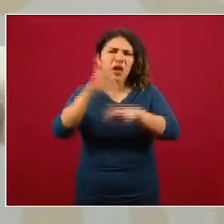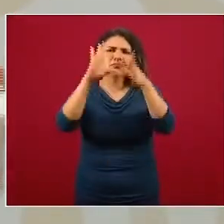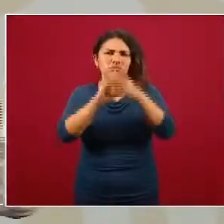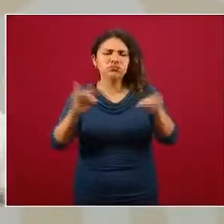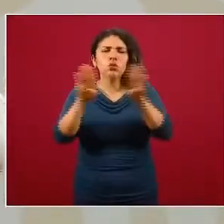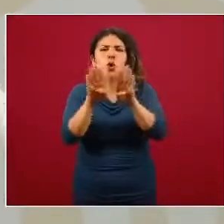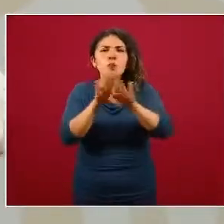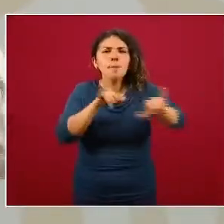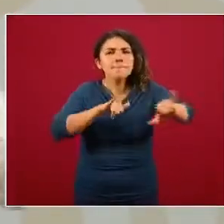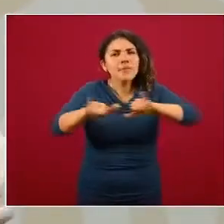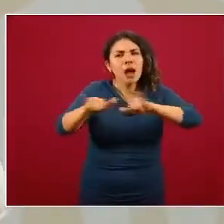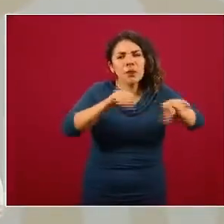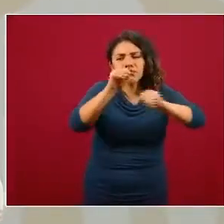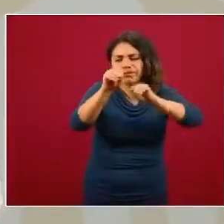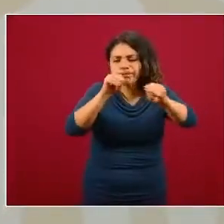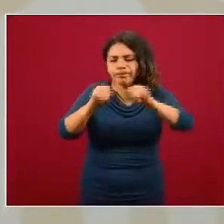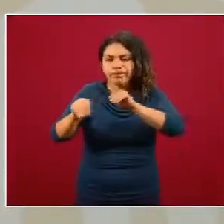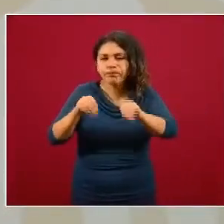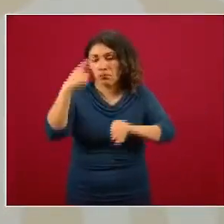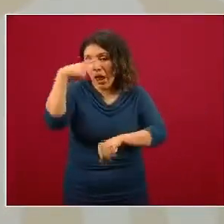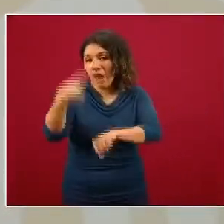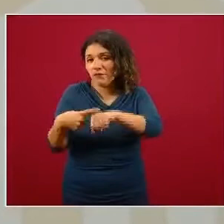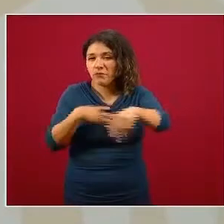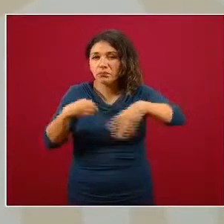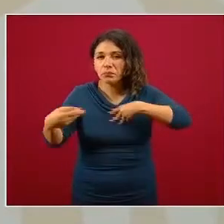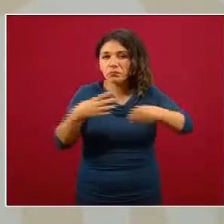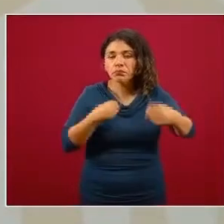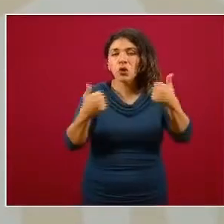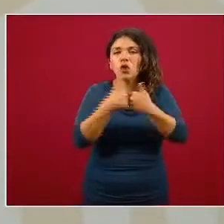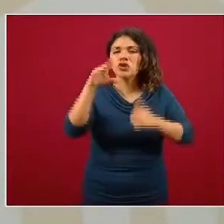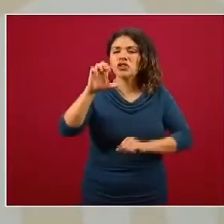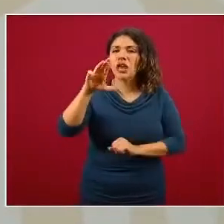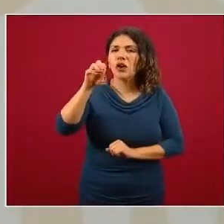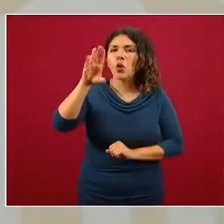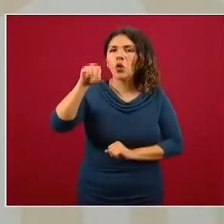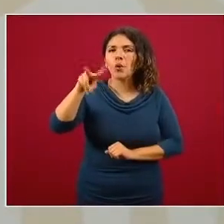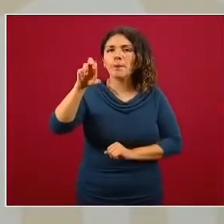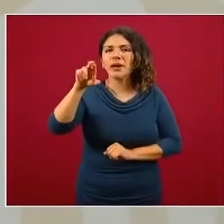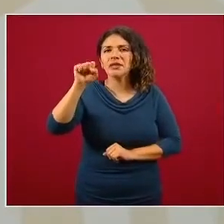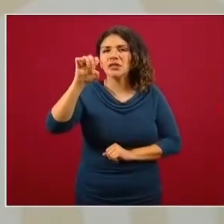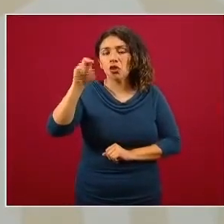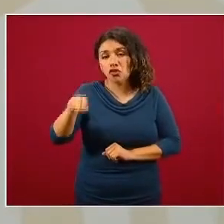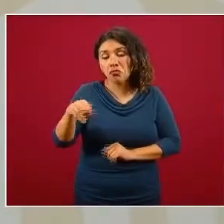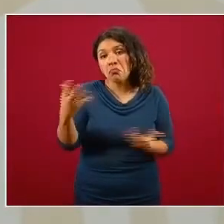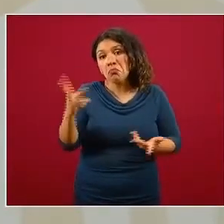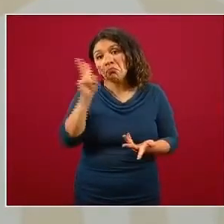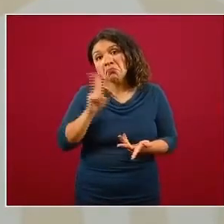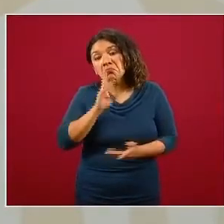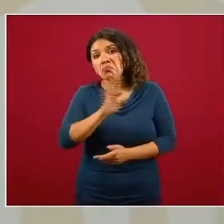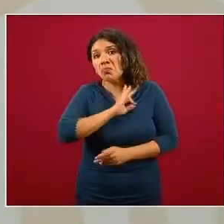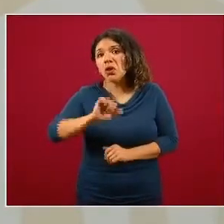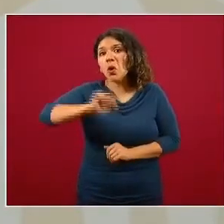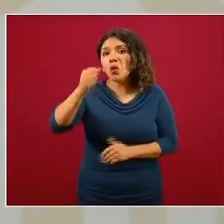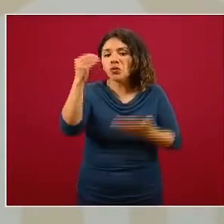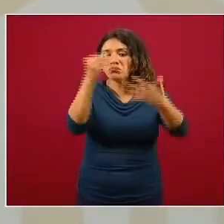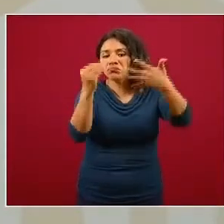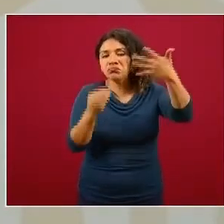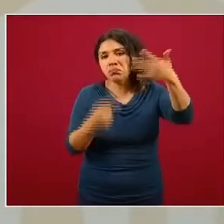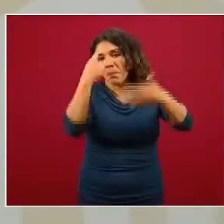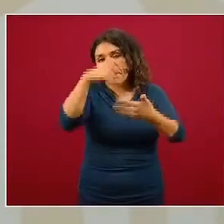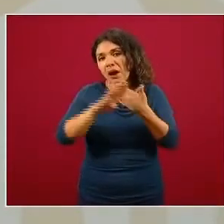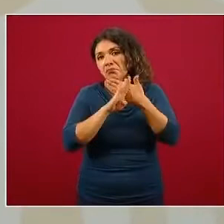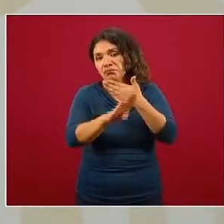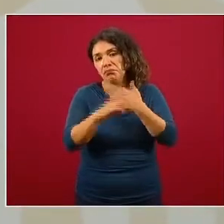el mapeo epidemiológico de la seroconversión y posiblemente otros indicadores de